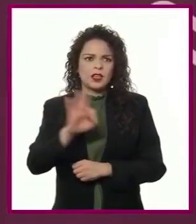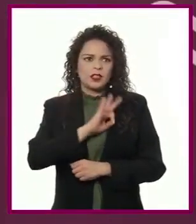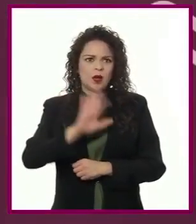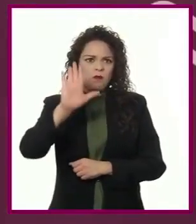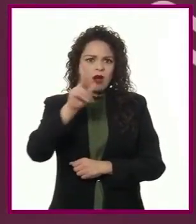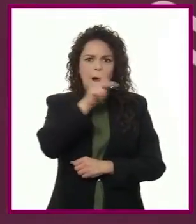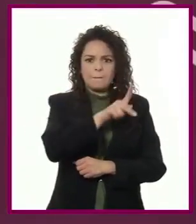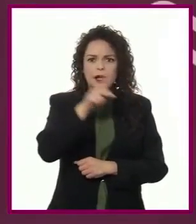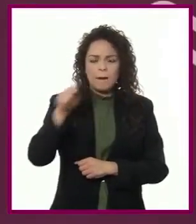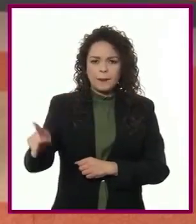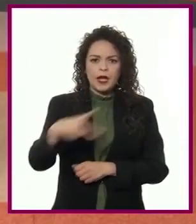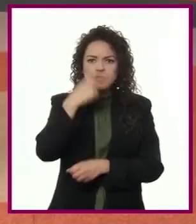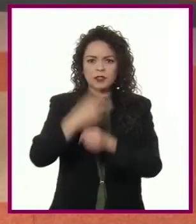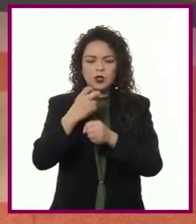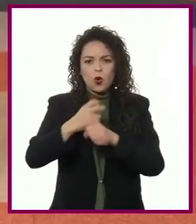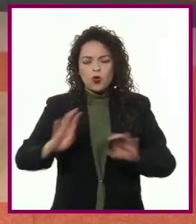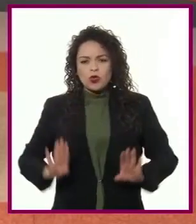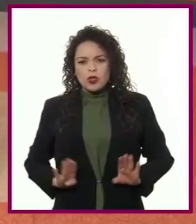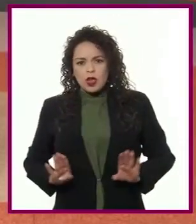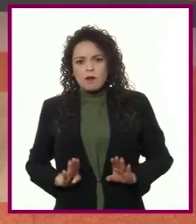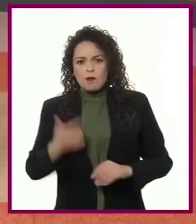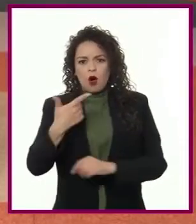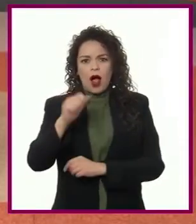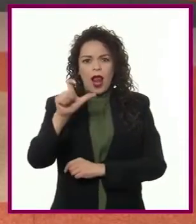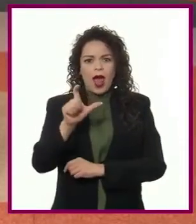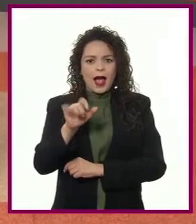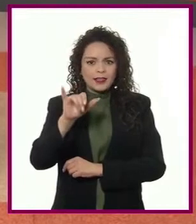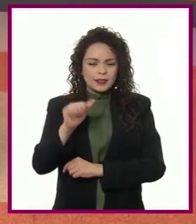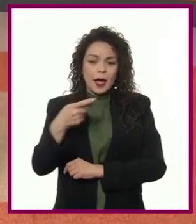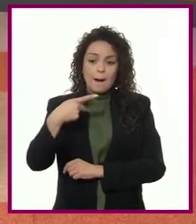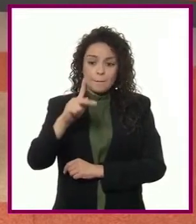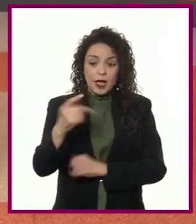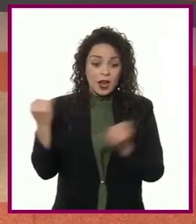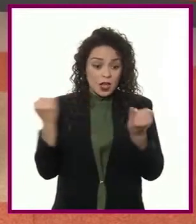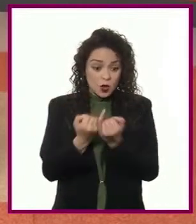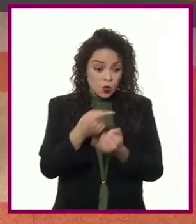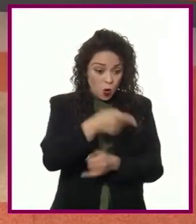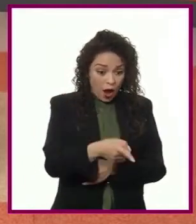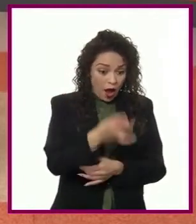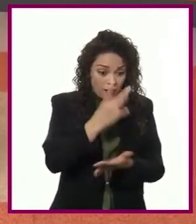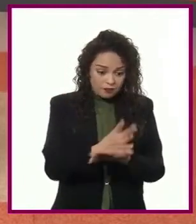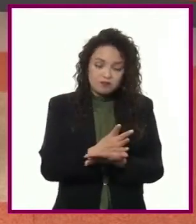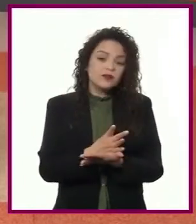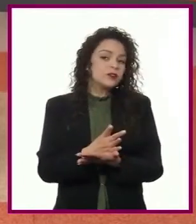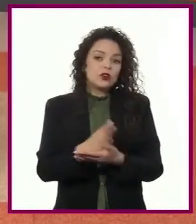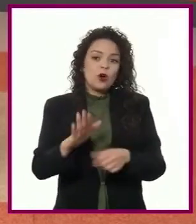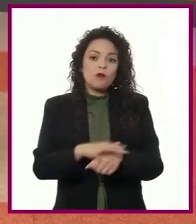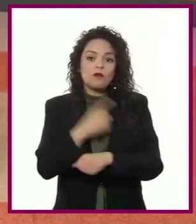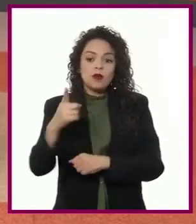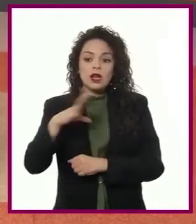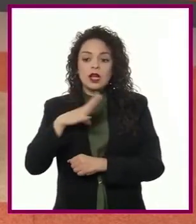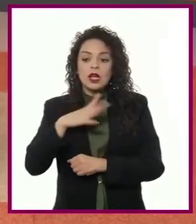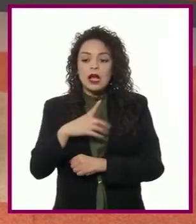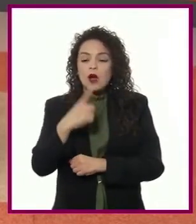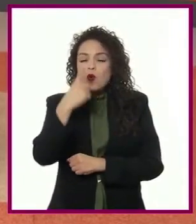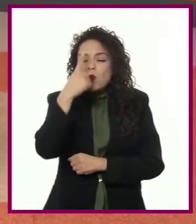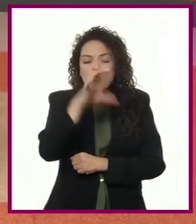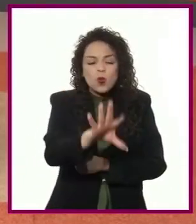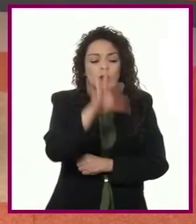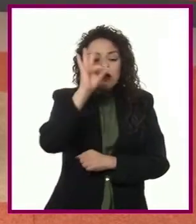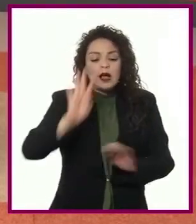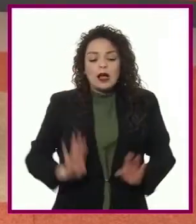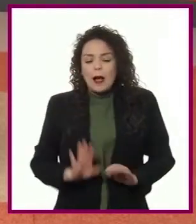los subtipos de galaxias, pero sin ser exactamente como uno de ellos, al atribuírseles solo alguna